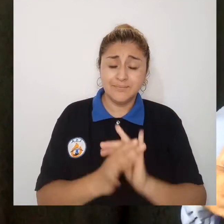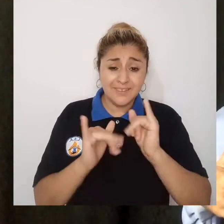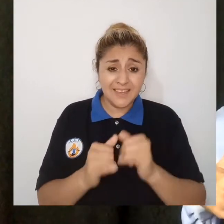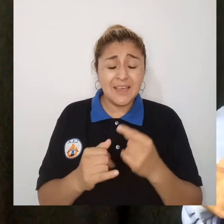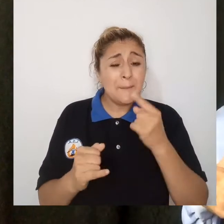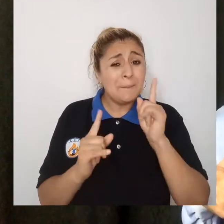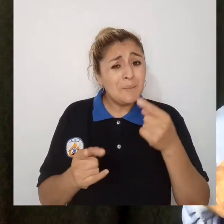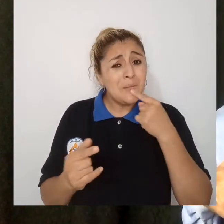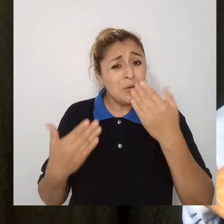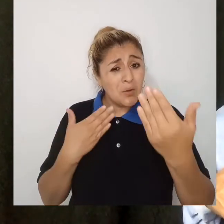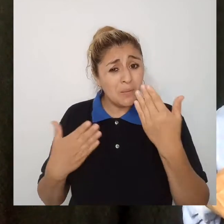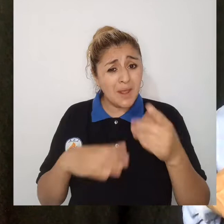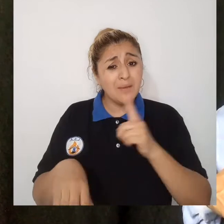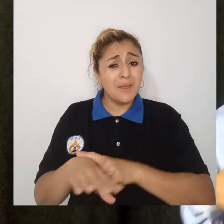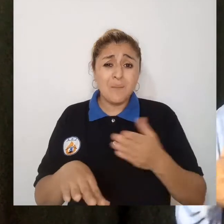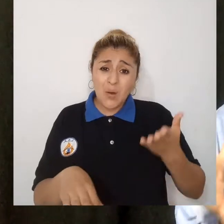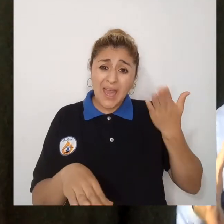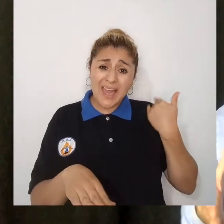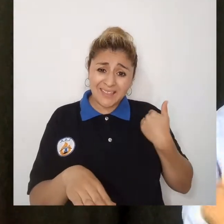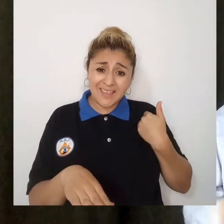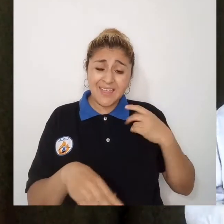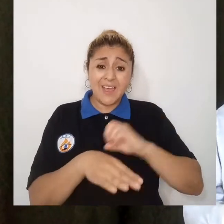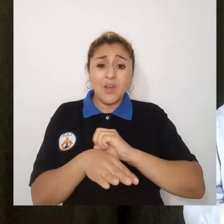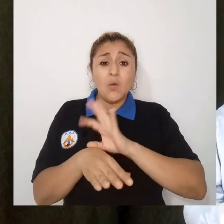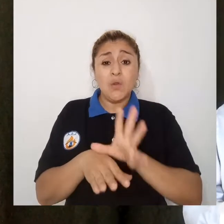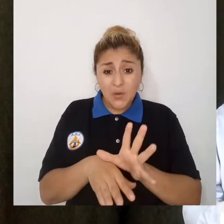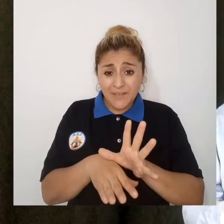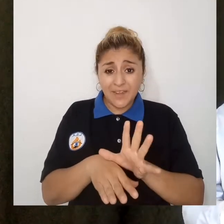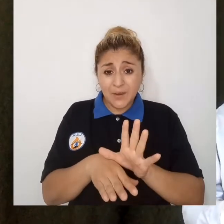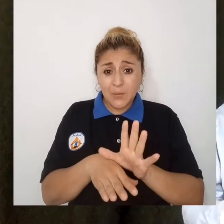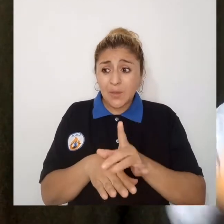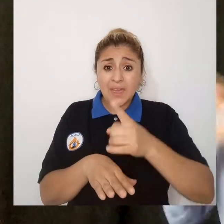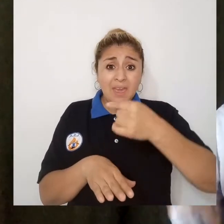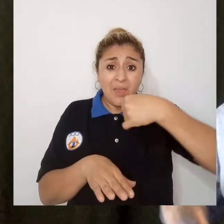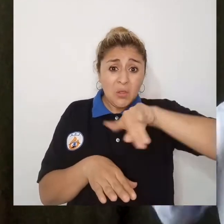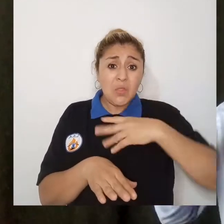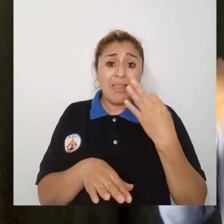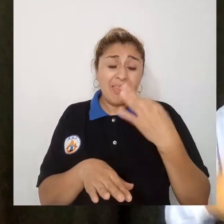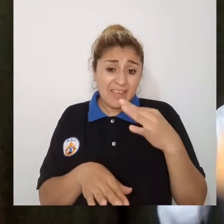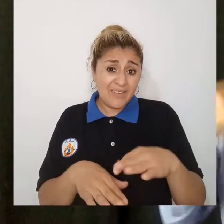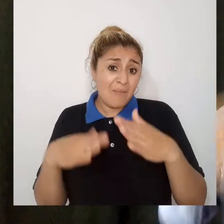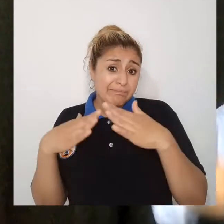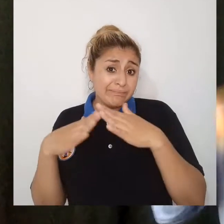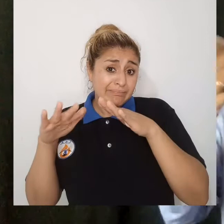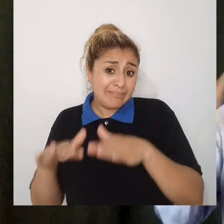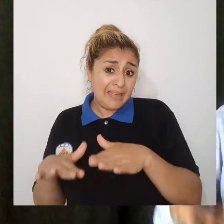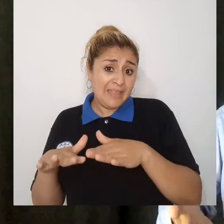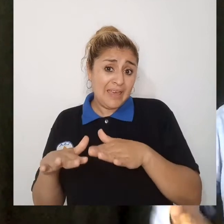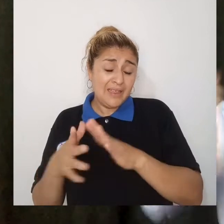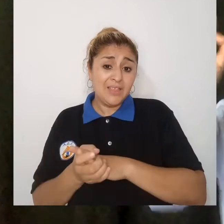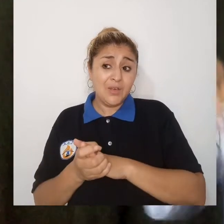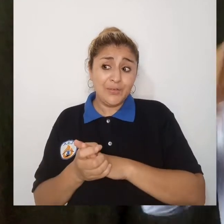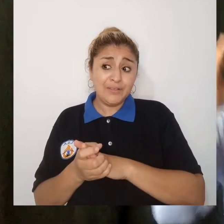cuarentena que estamos viviendo adecuarnos de acuerdo a los tiempos y a la